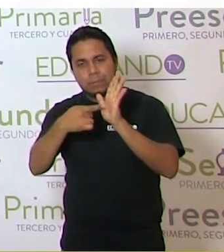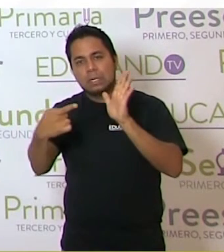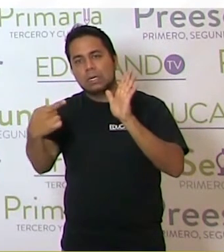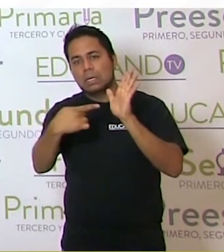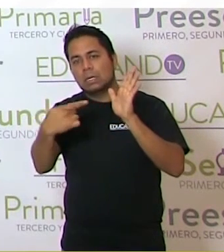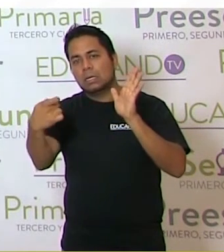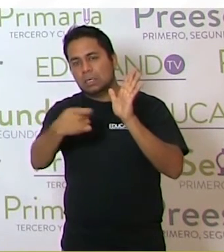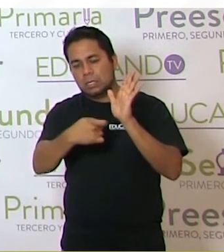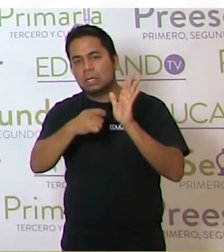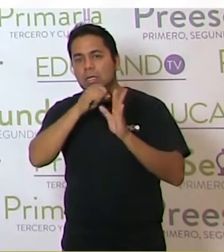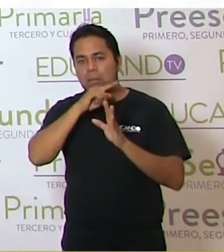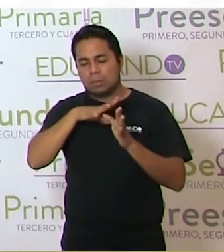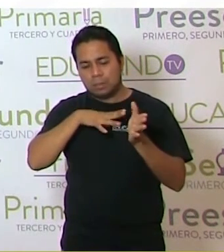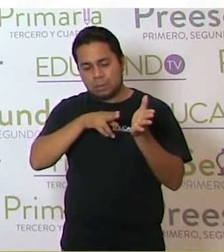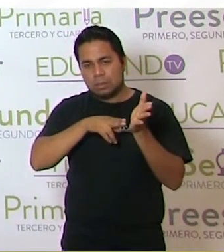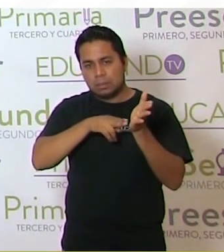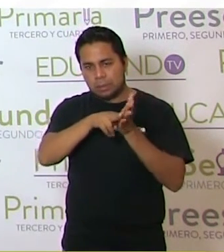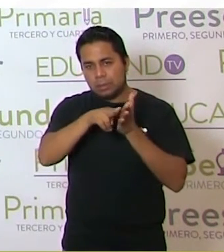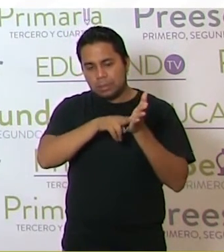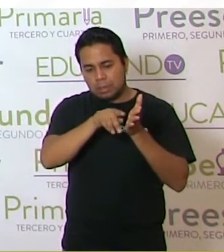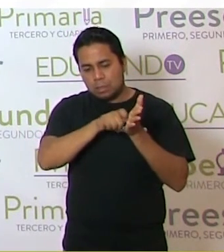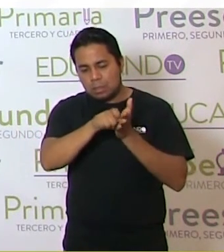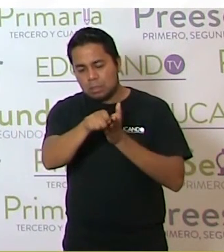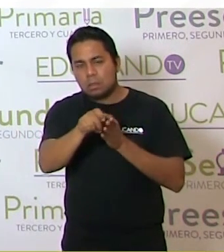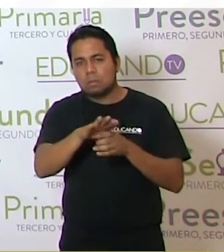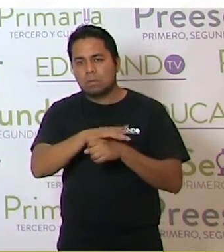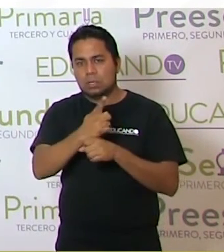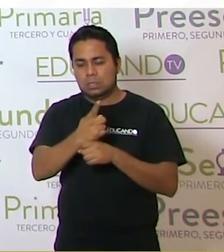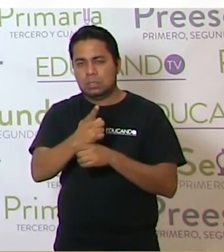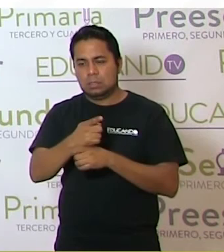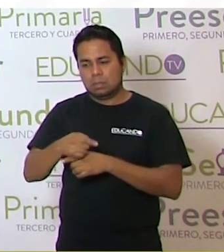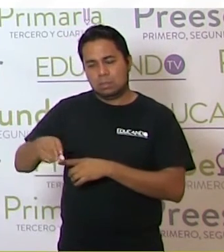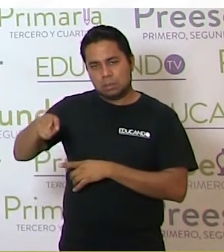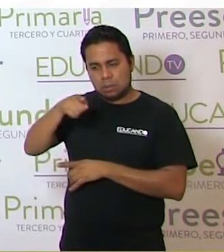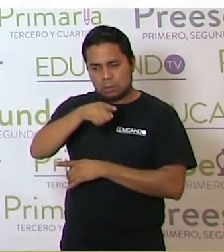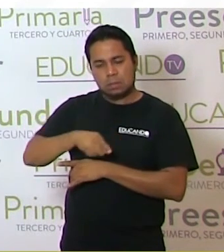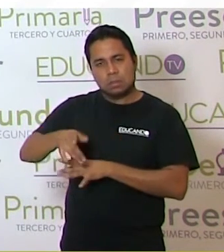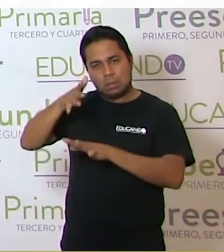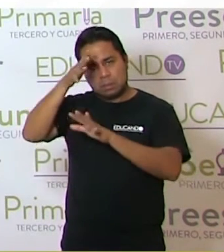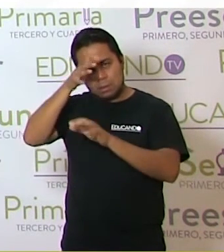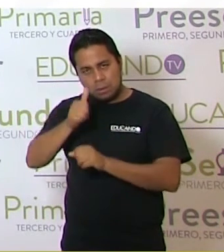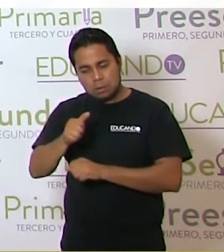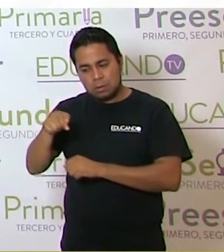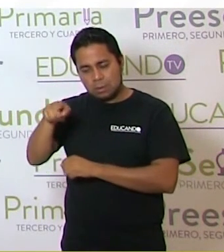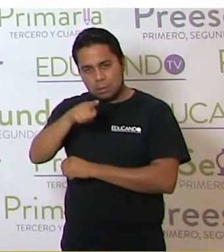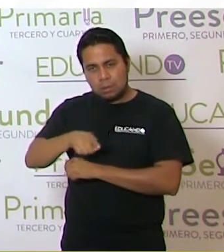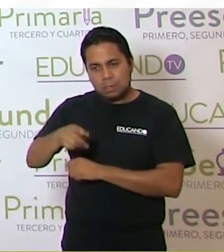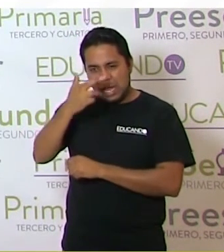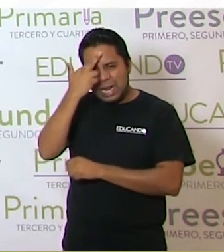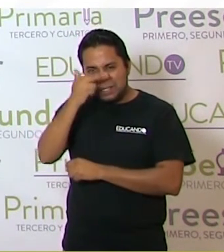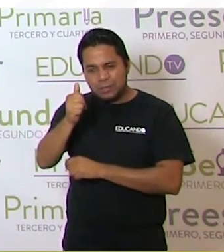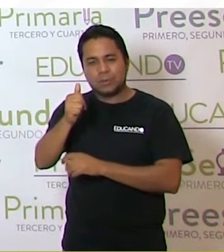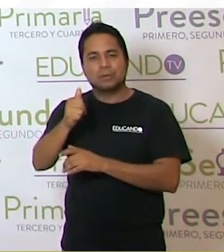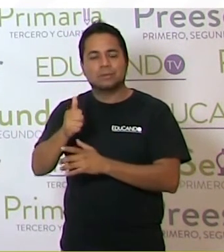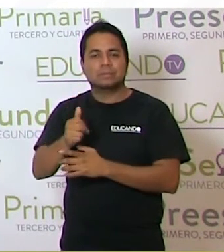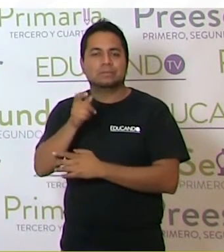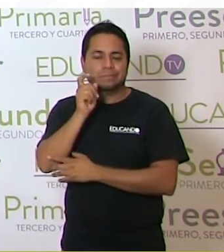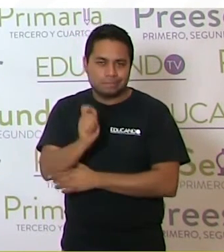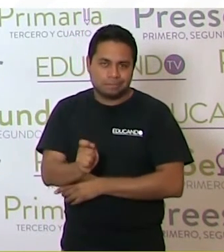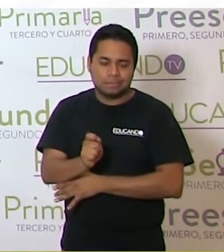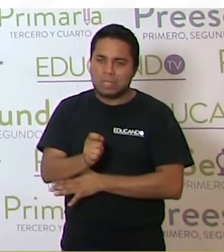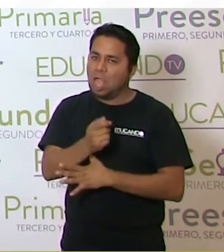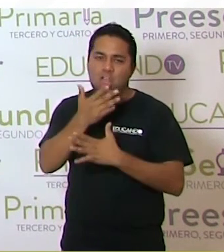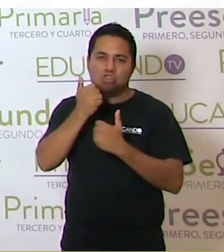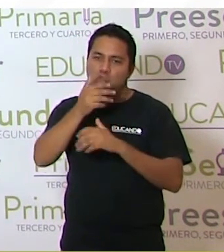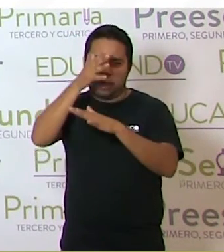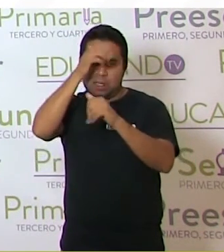que todo también está subrayado en negro porque porque también el este argumento está en